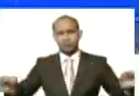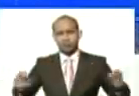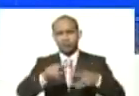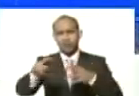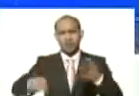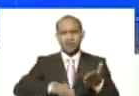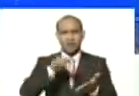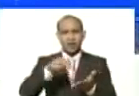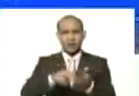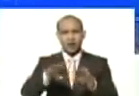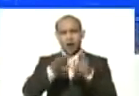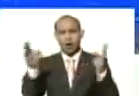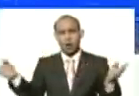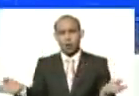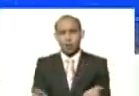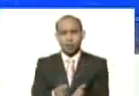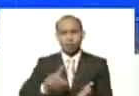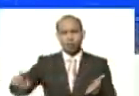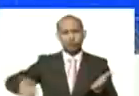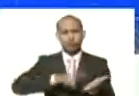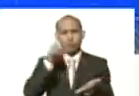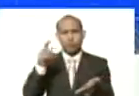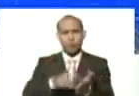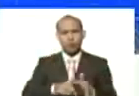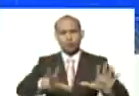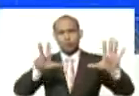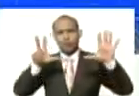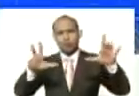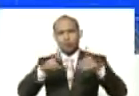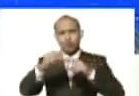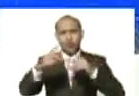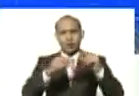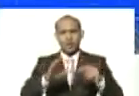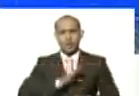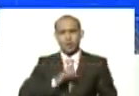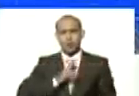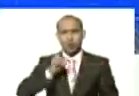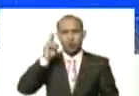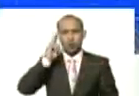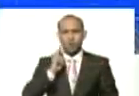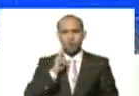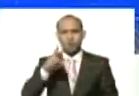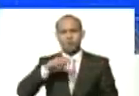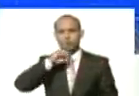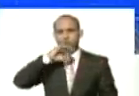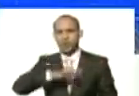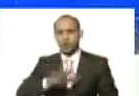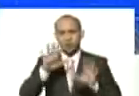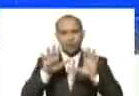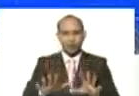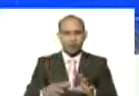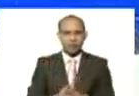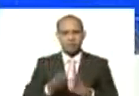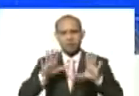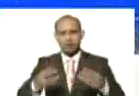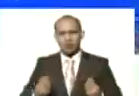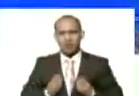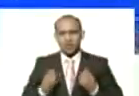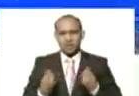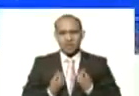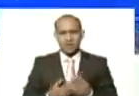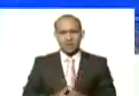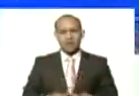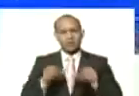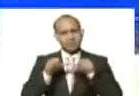en el mundo entero con las 8 estrellas de Bolívar. Así es la historia. Así es la vida. Hay